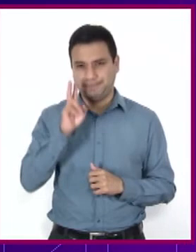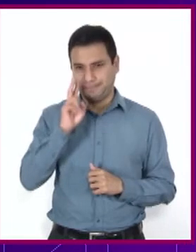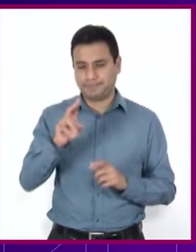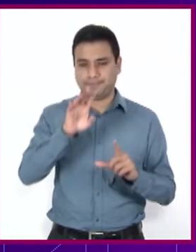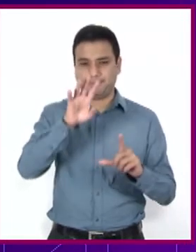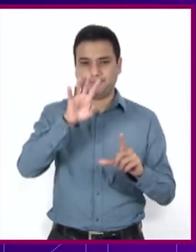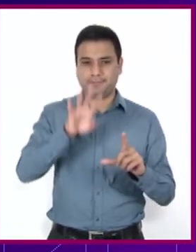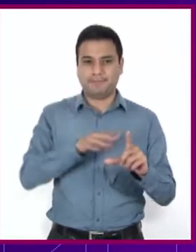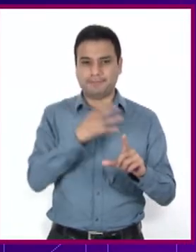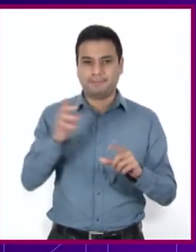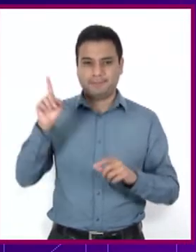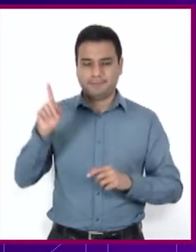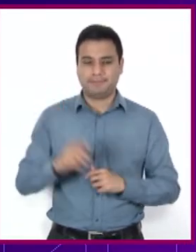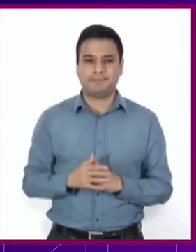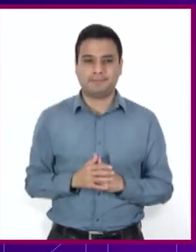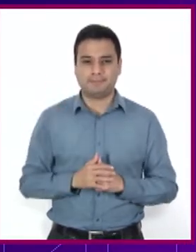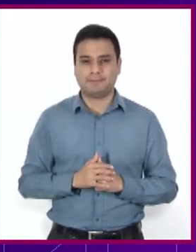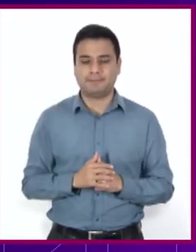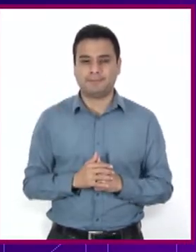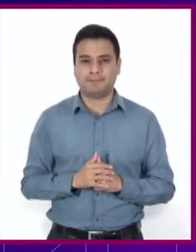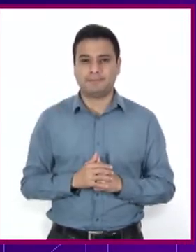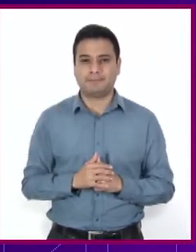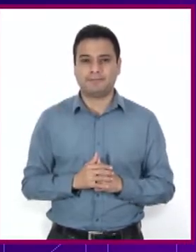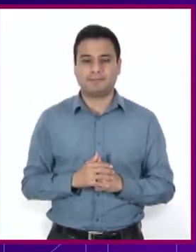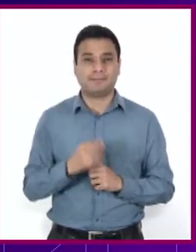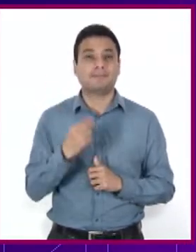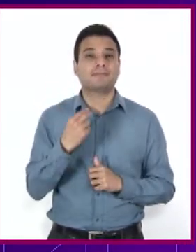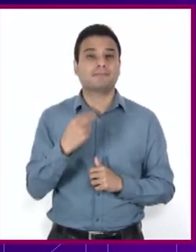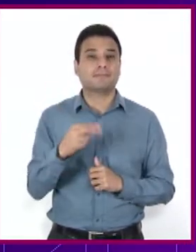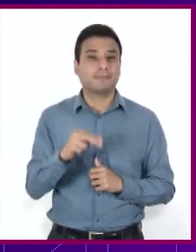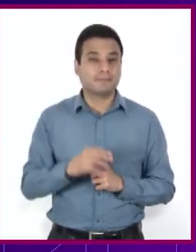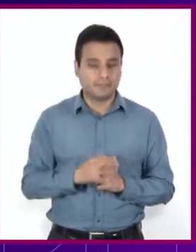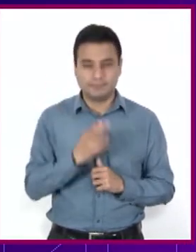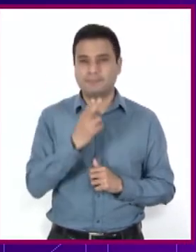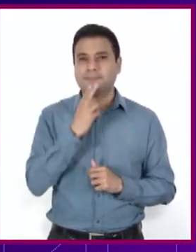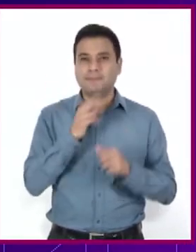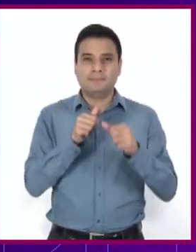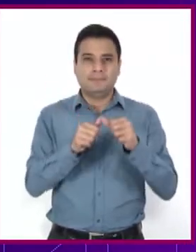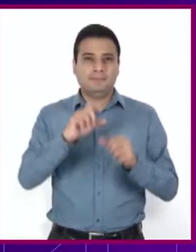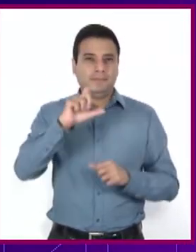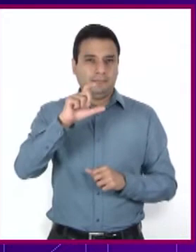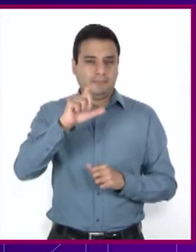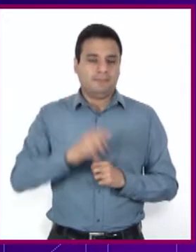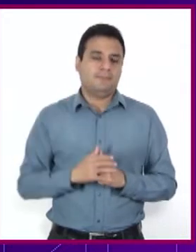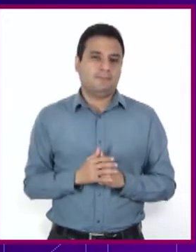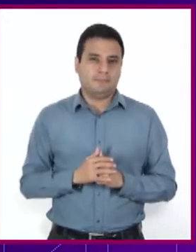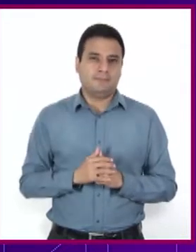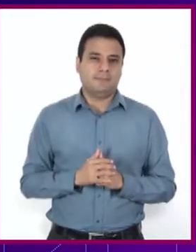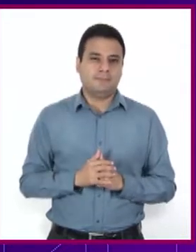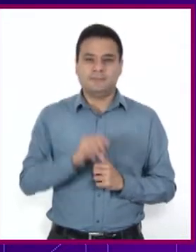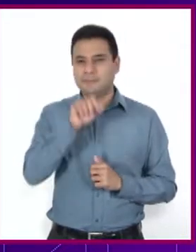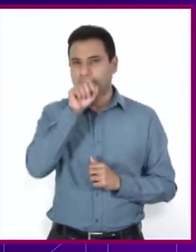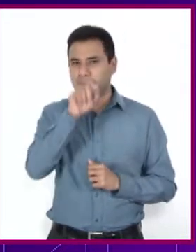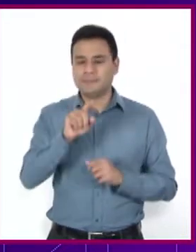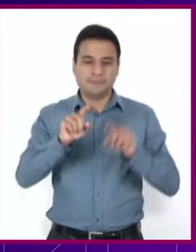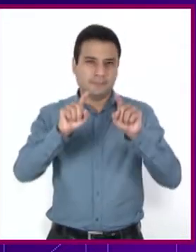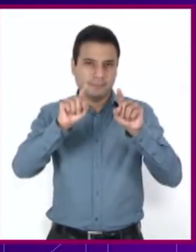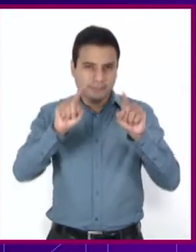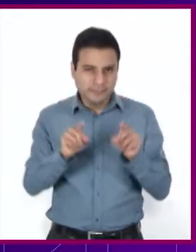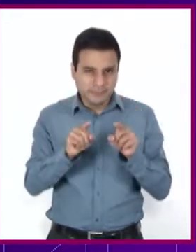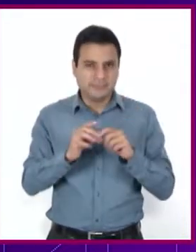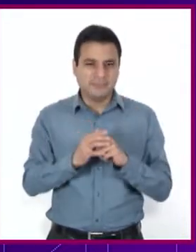cada punto coordenado o coordenadas lo nombramos utilizando letras mayúsculas y colocando dentro de un paréntesis los